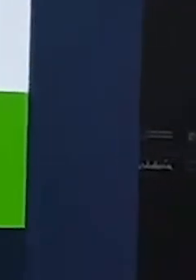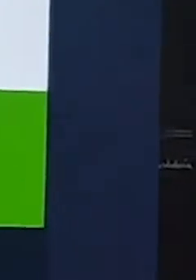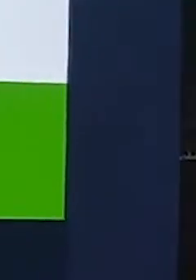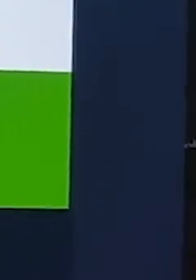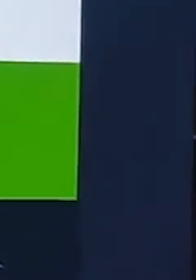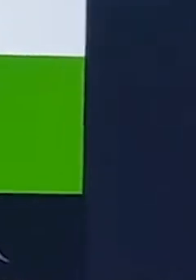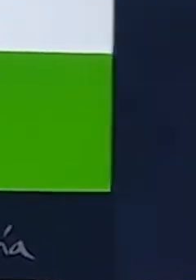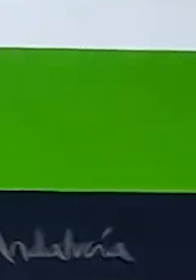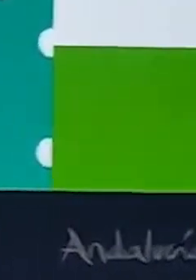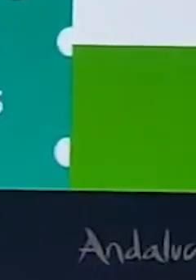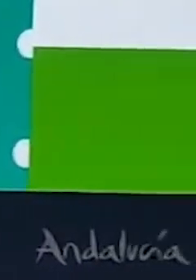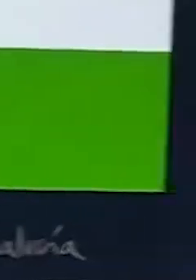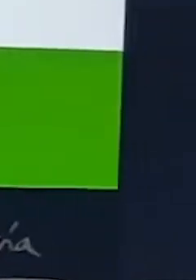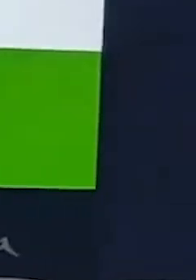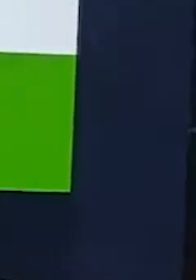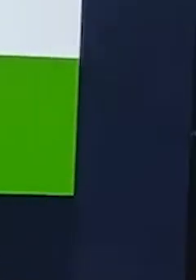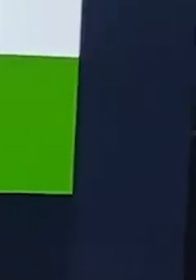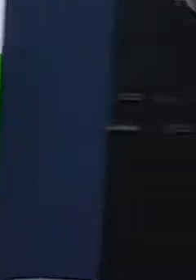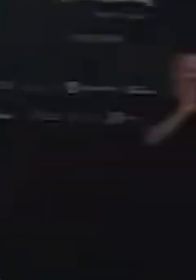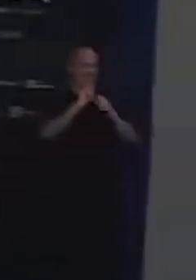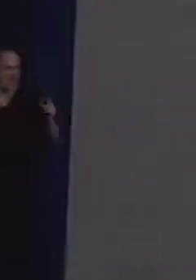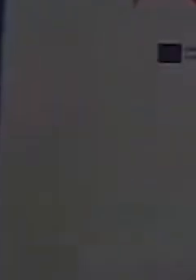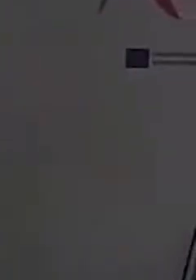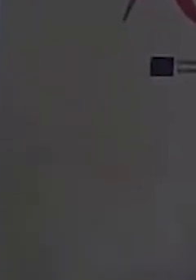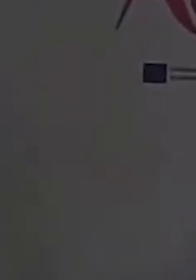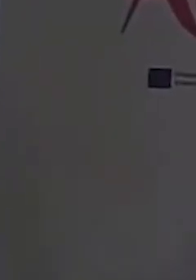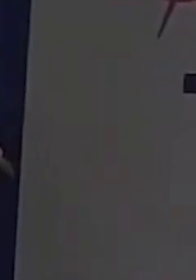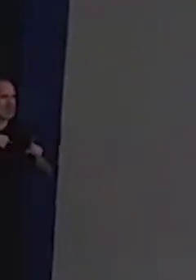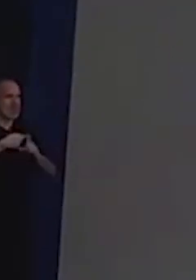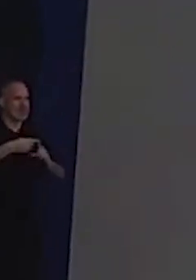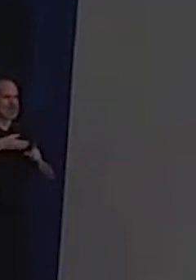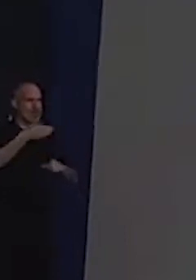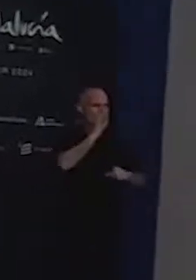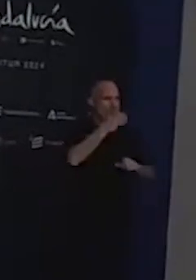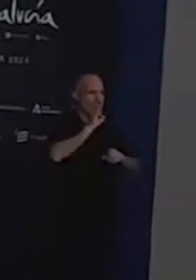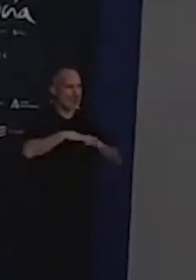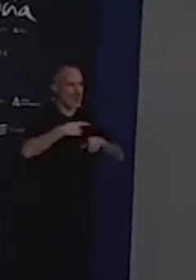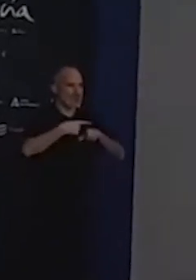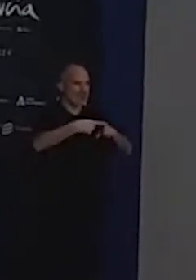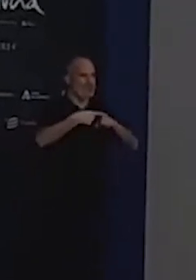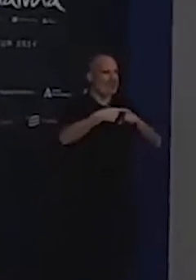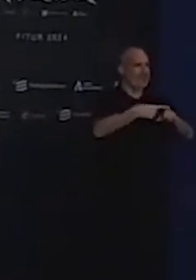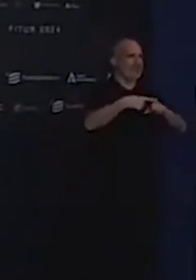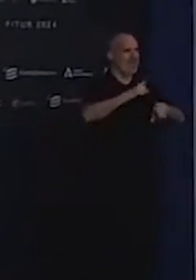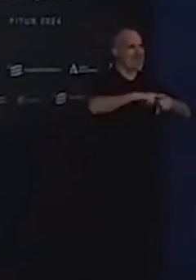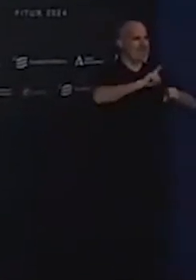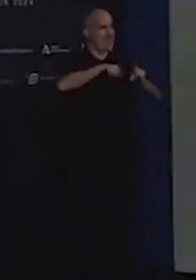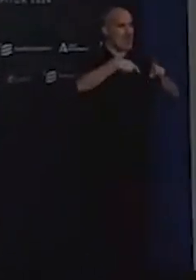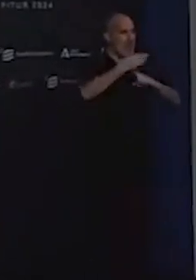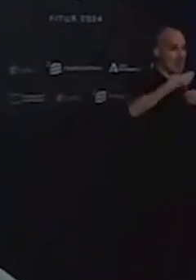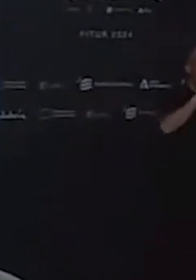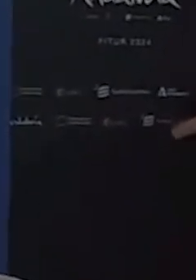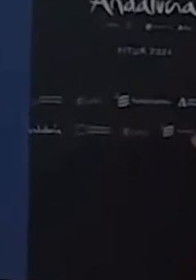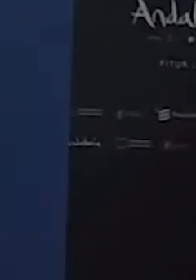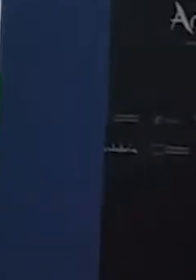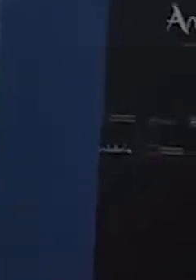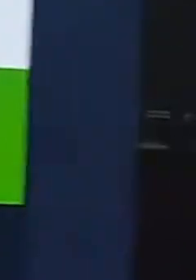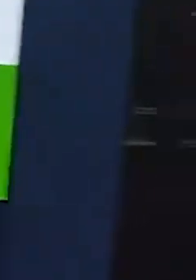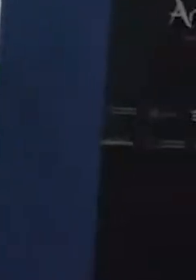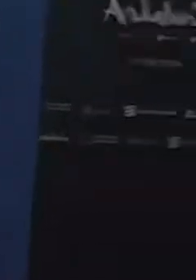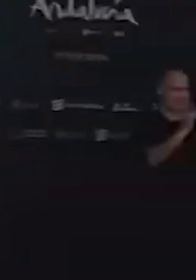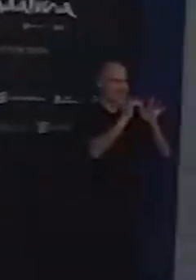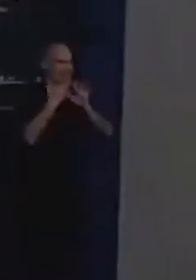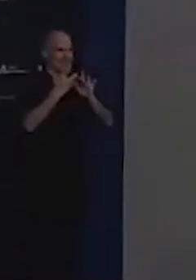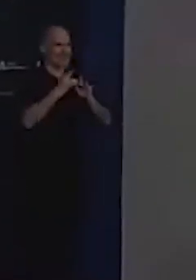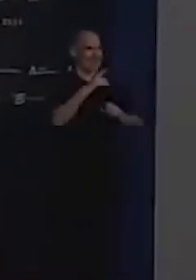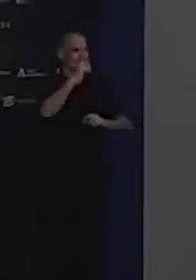Otro tipo de caseta donde lo que hay es música y alguna copa con la que compartir tiempo después de la comida. De igual forma